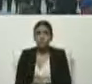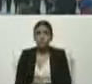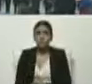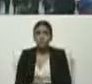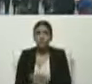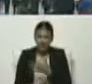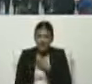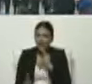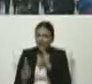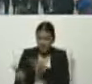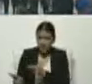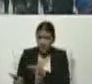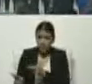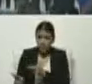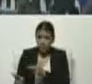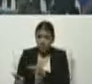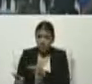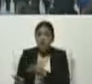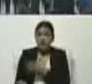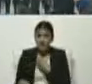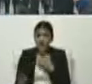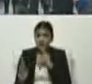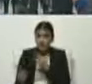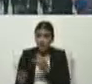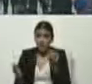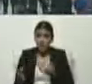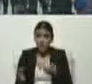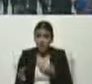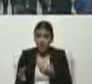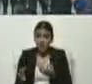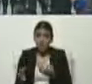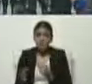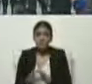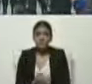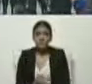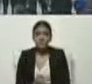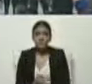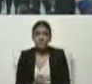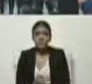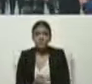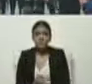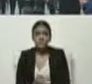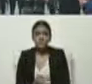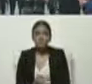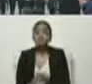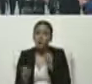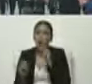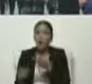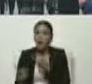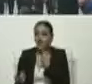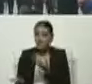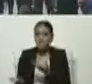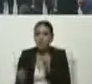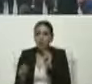¿quieres que te responda de manera teórica, académica, ideológica? Me dijo, bien,